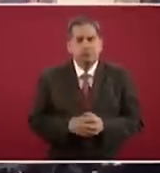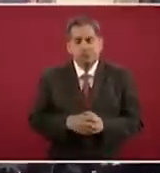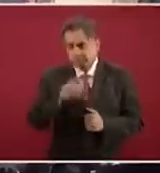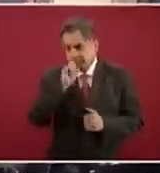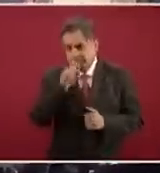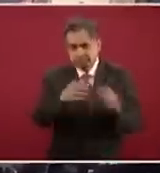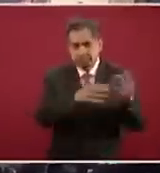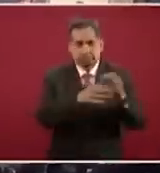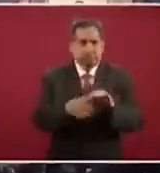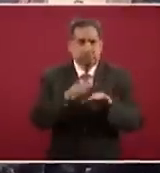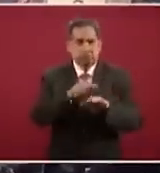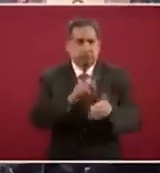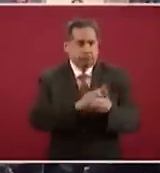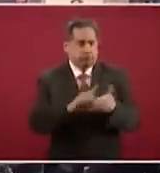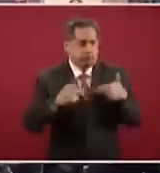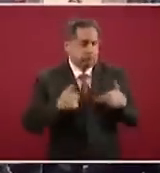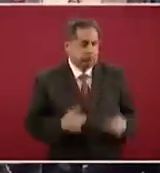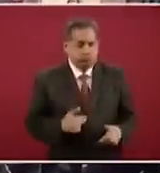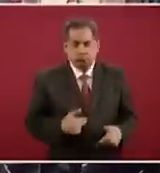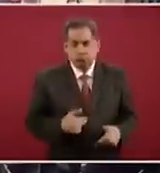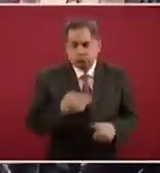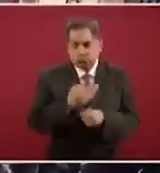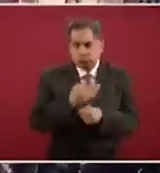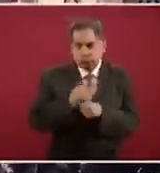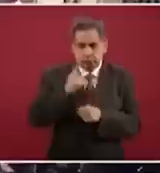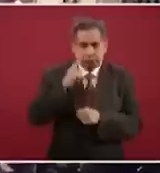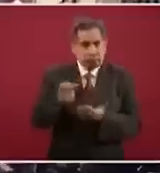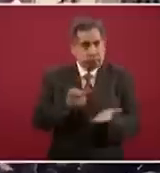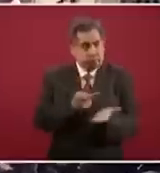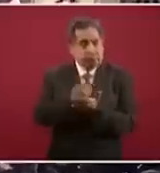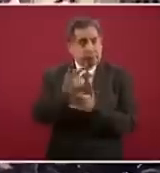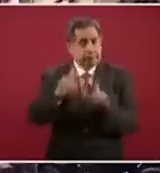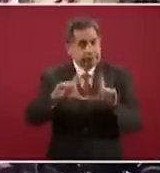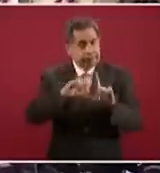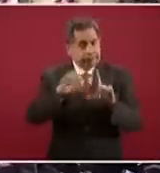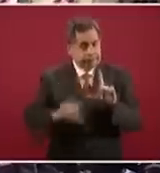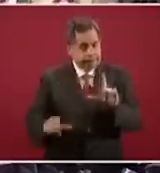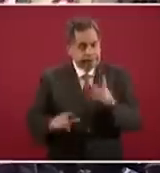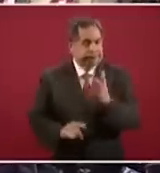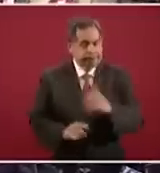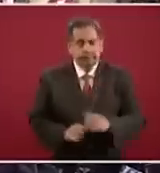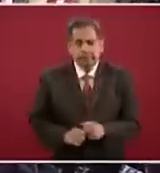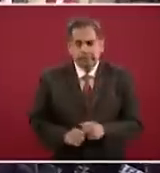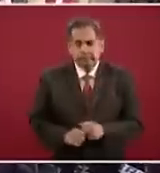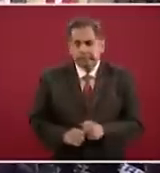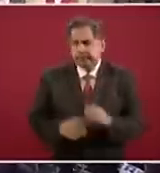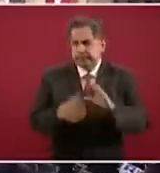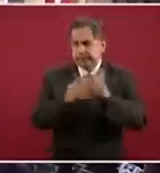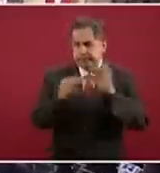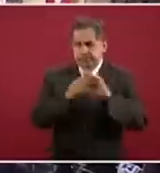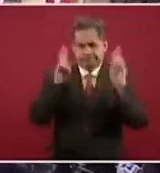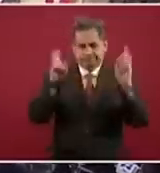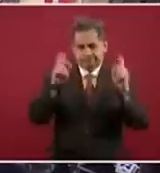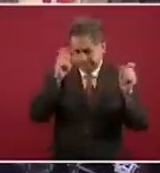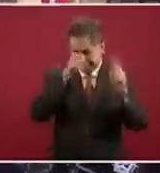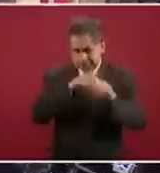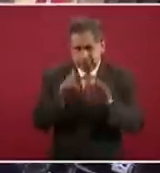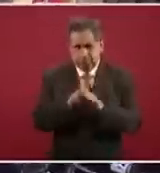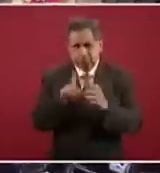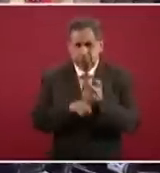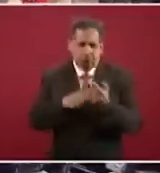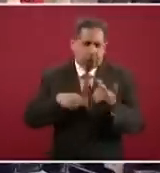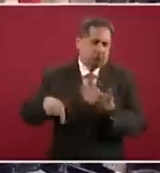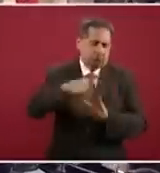propósito del tema de los derechos humanos, que se está, bueno, el Premio Nacional, le voy a plantear un tema muy polémico, como